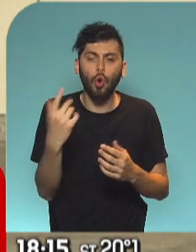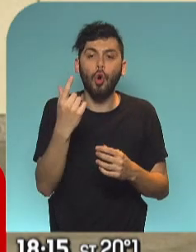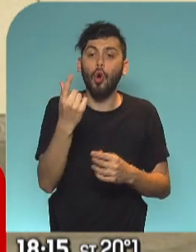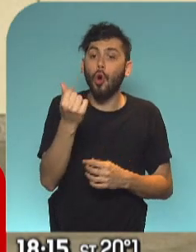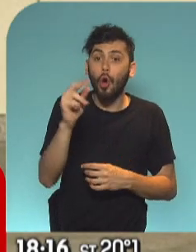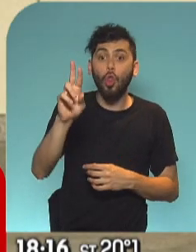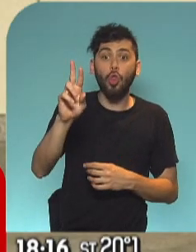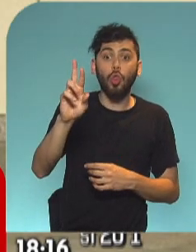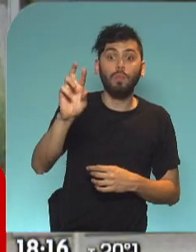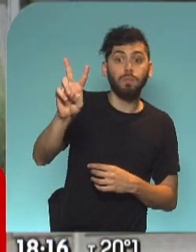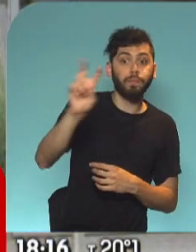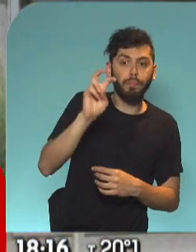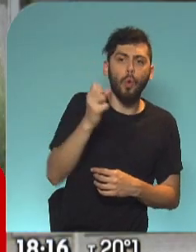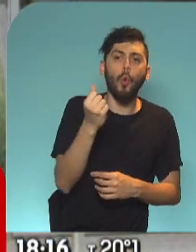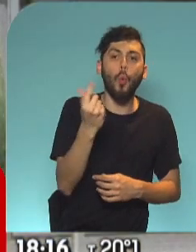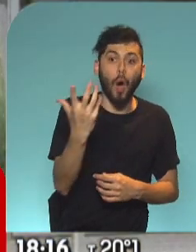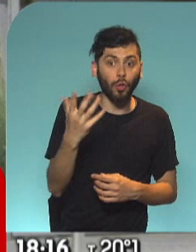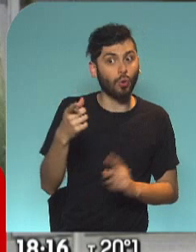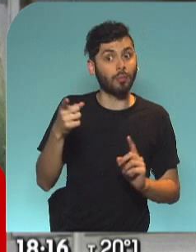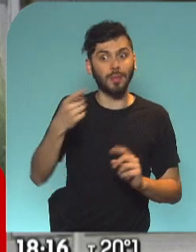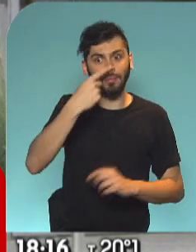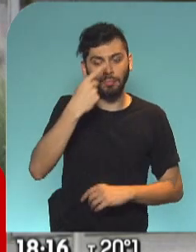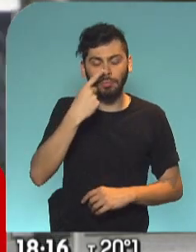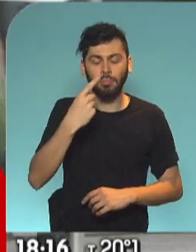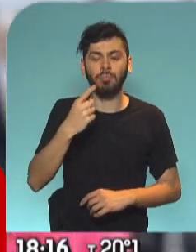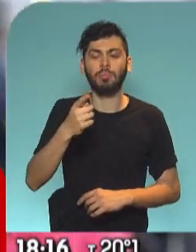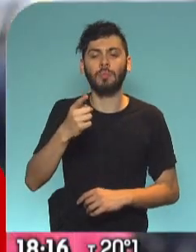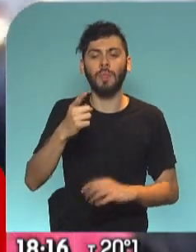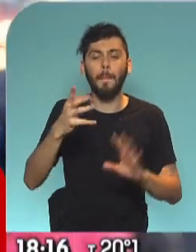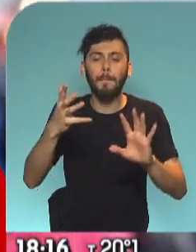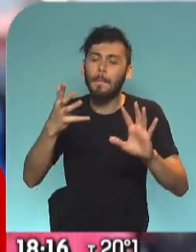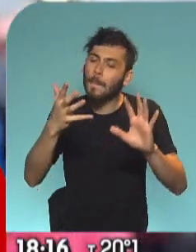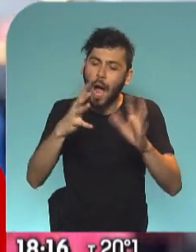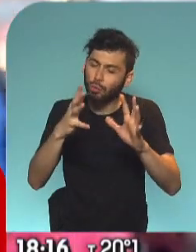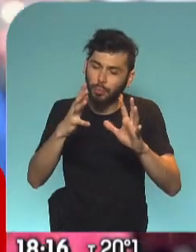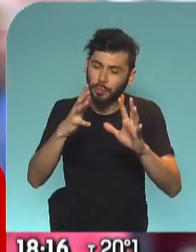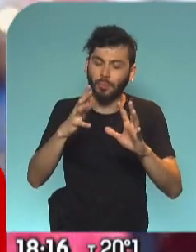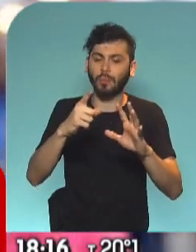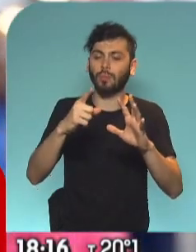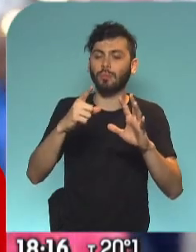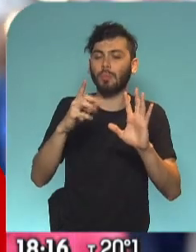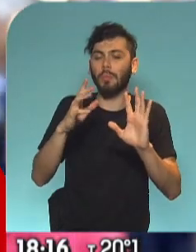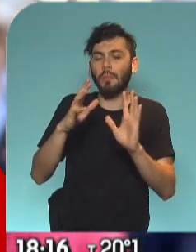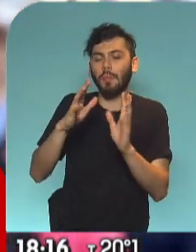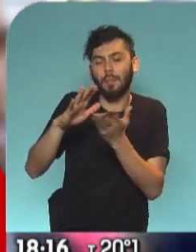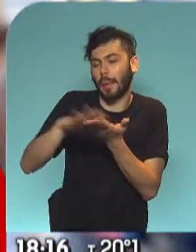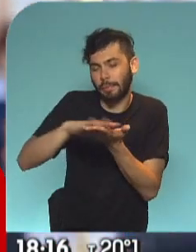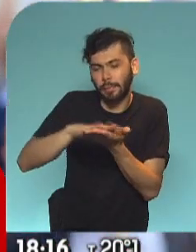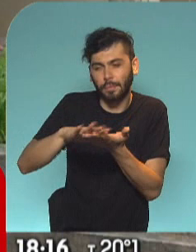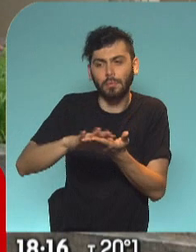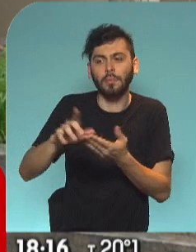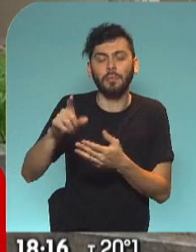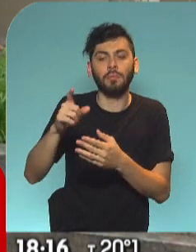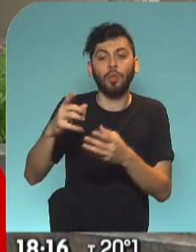la industria, estima generar. ¿Cuáles son más o menos un análisis por arriba de las medidas principales